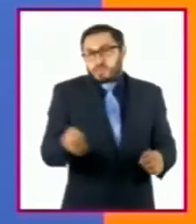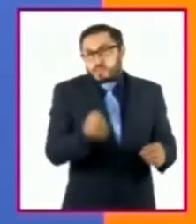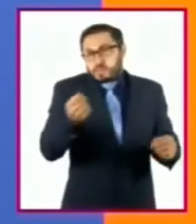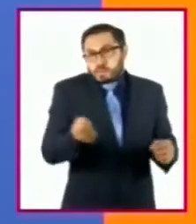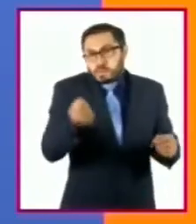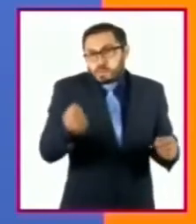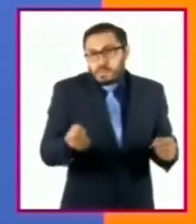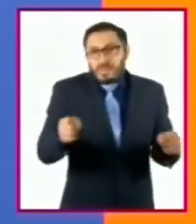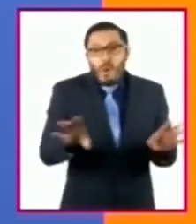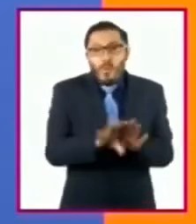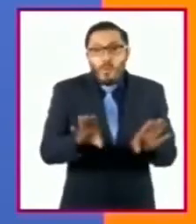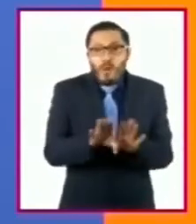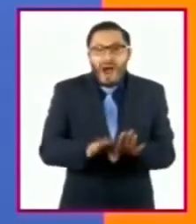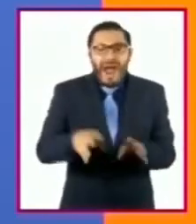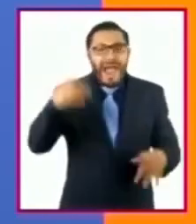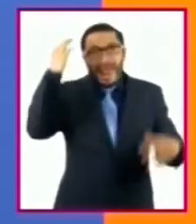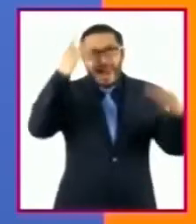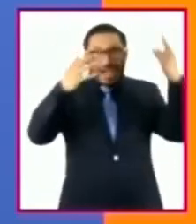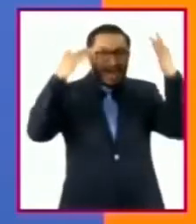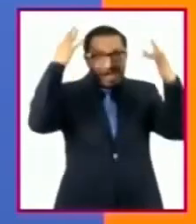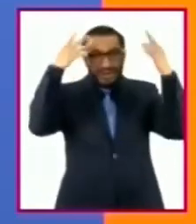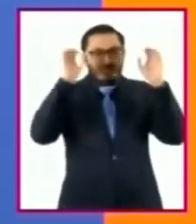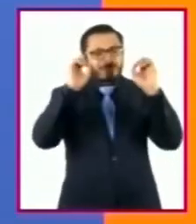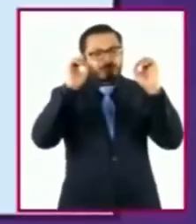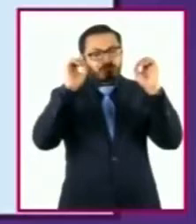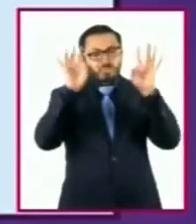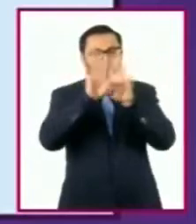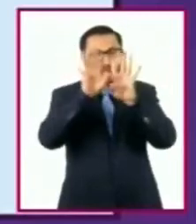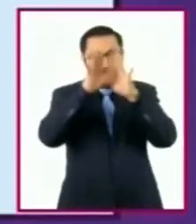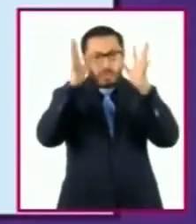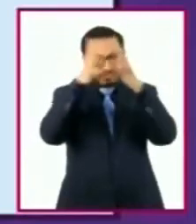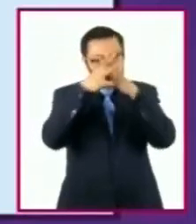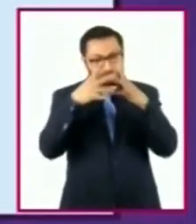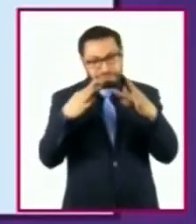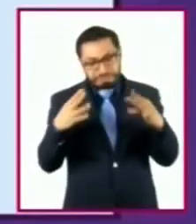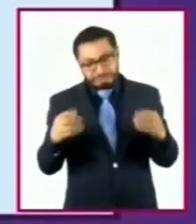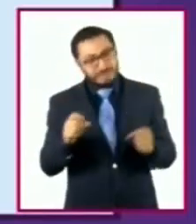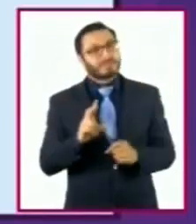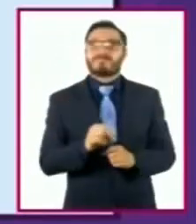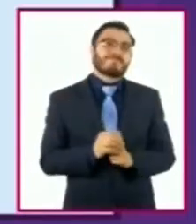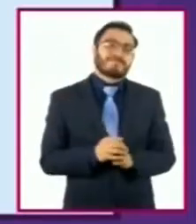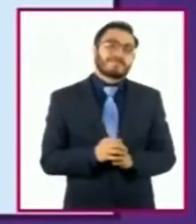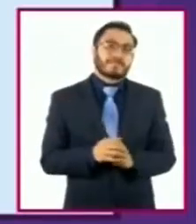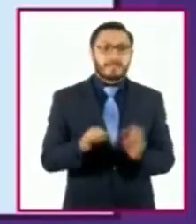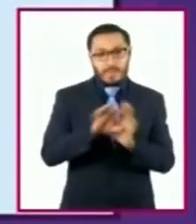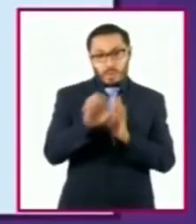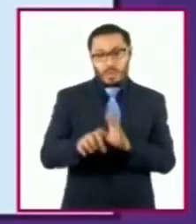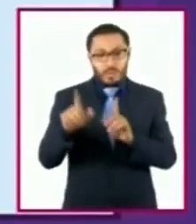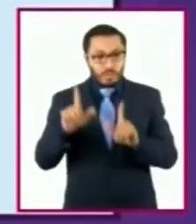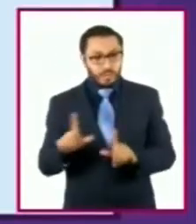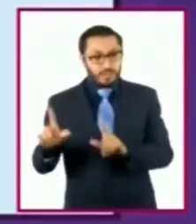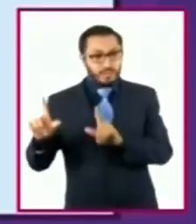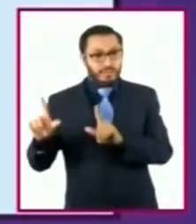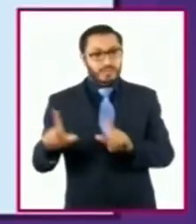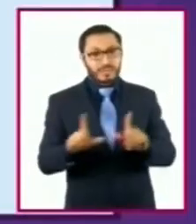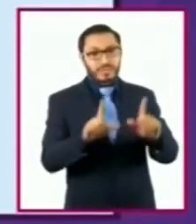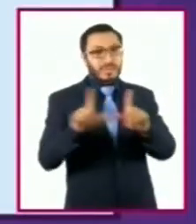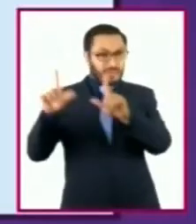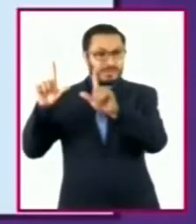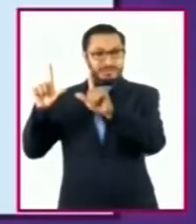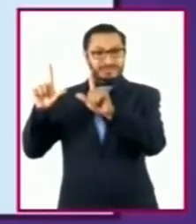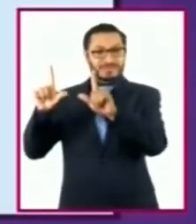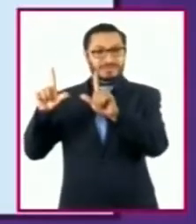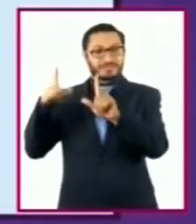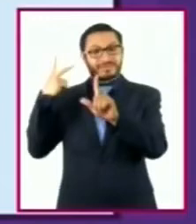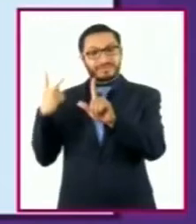evitar perderse o no tener claro qué hacer. Por ejemplo, en la diapositiva vemos dos casos extremos